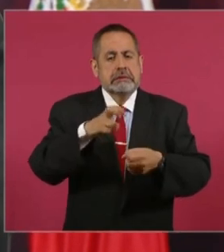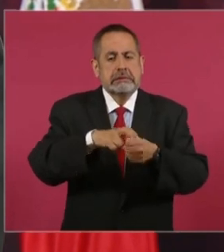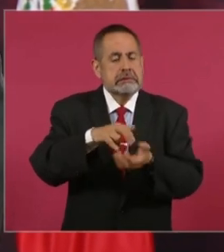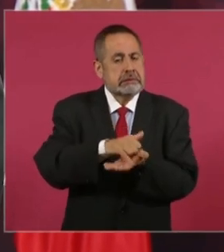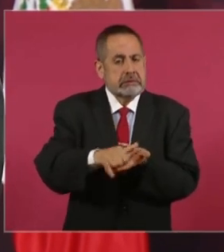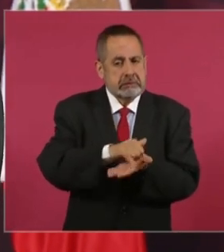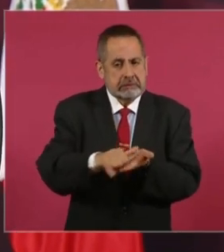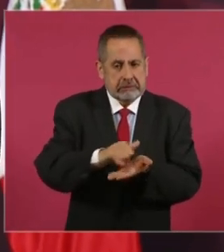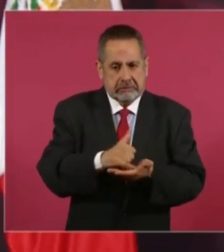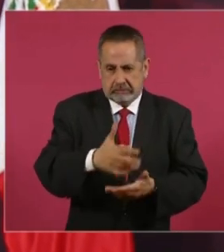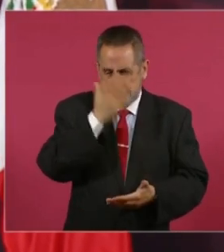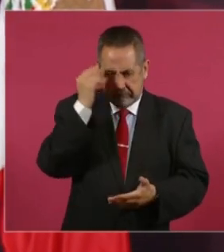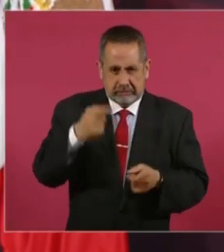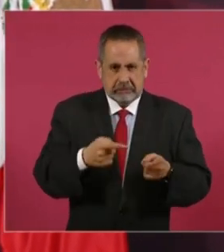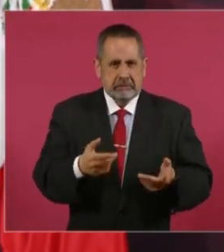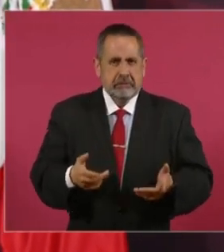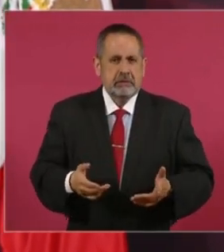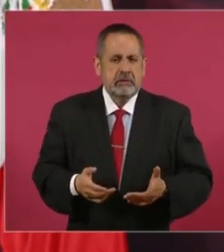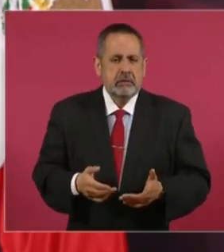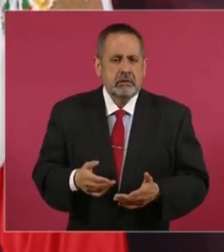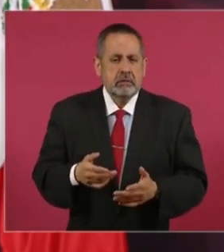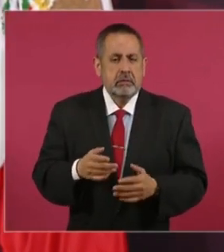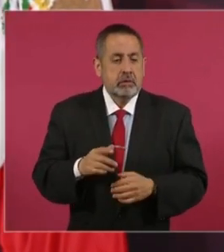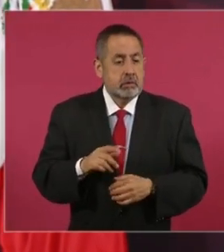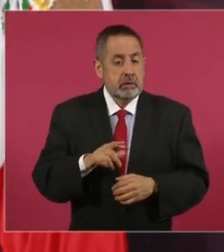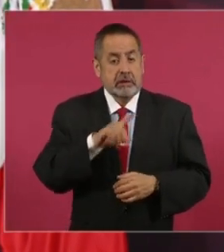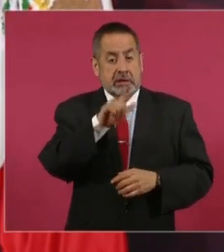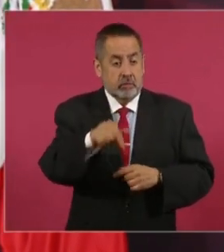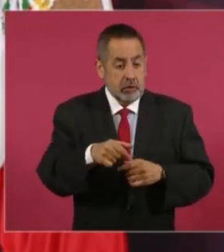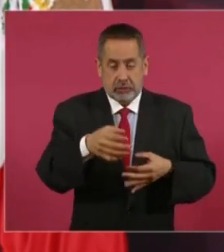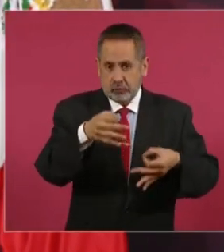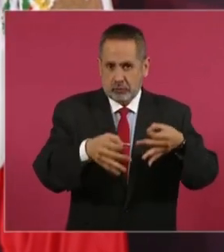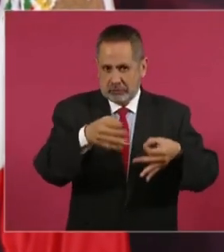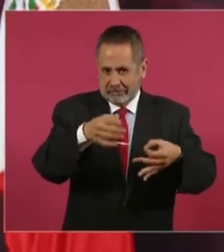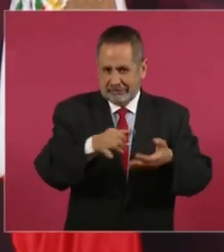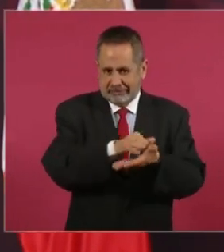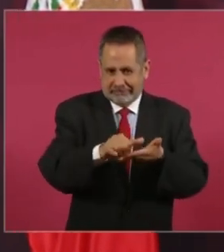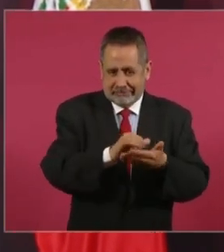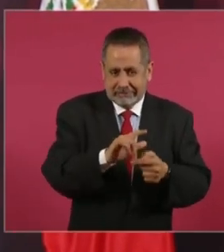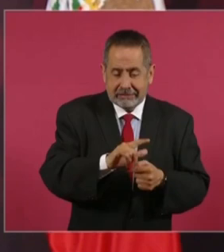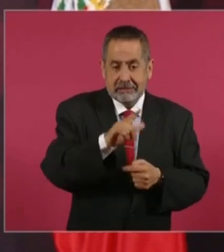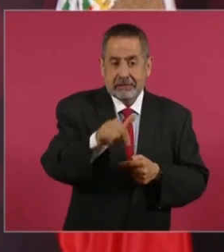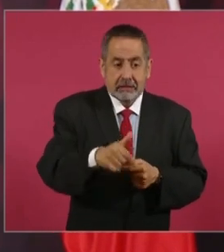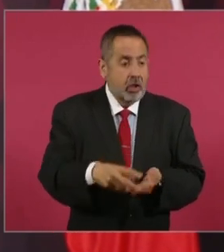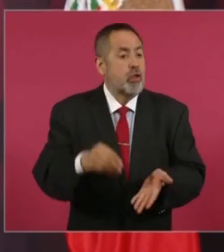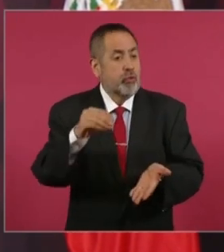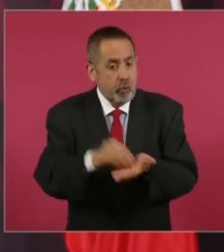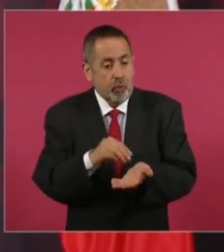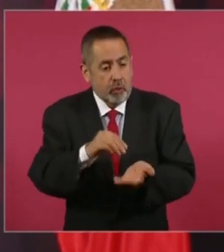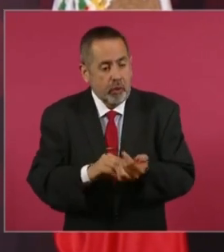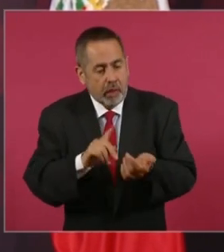pero que después de ser juzgado en Nueva York todavía